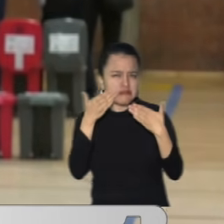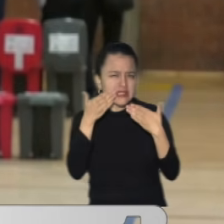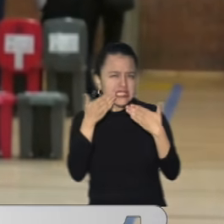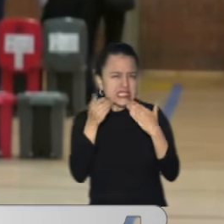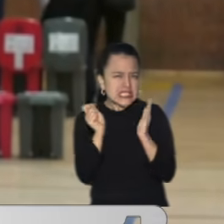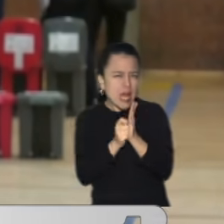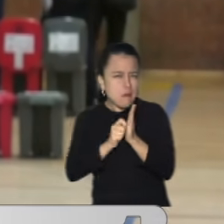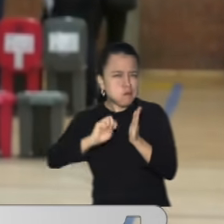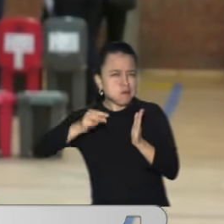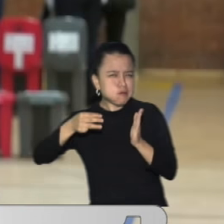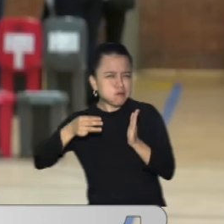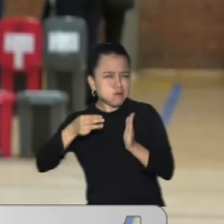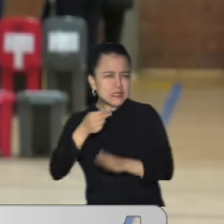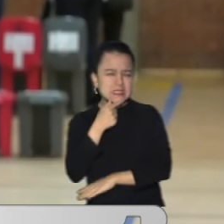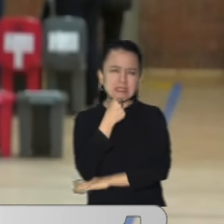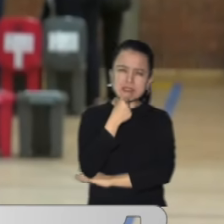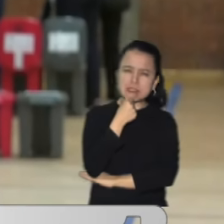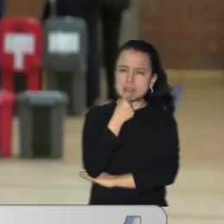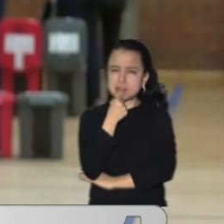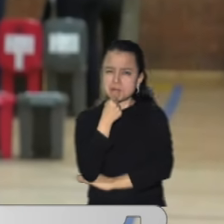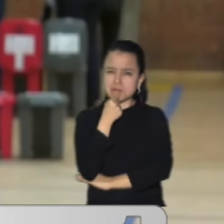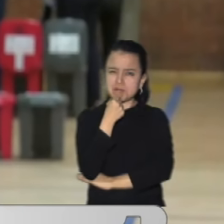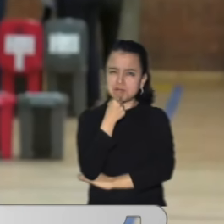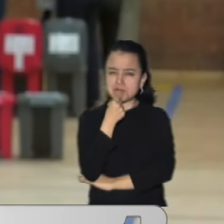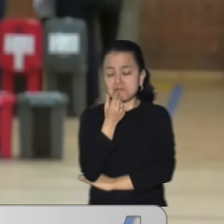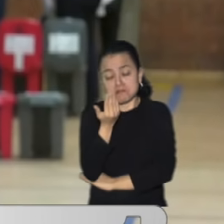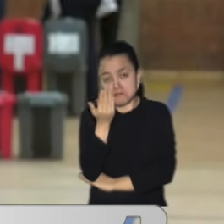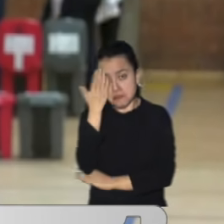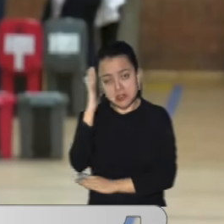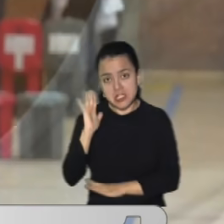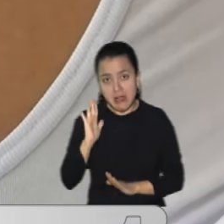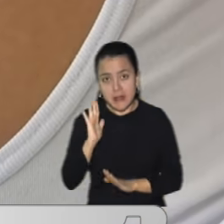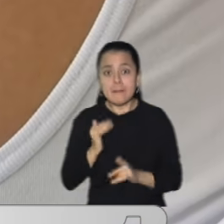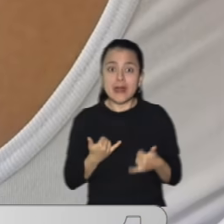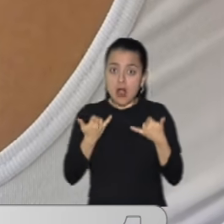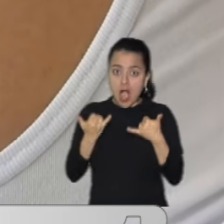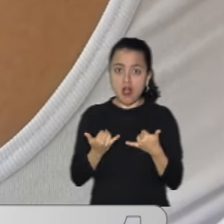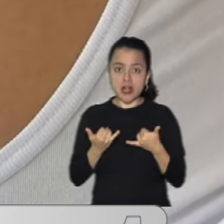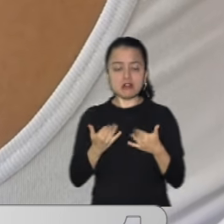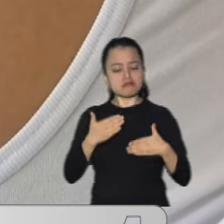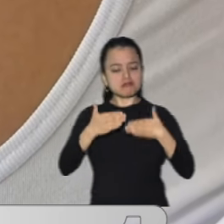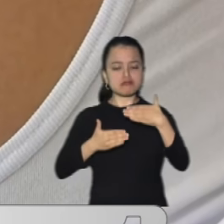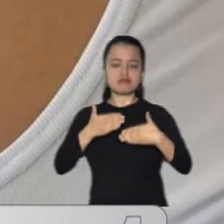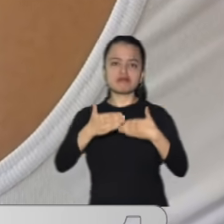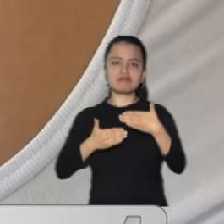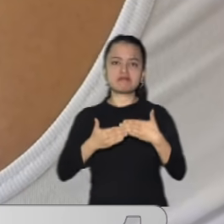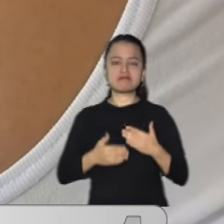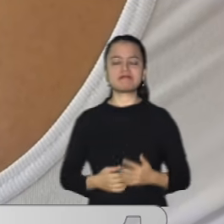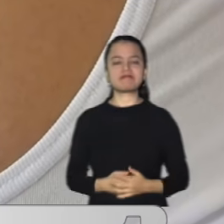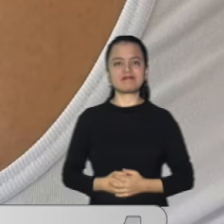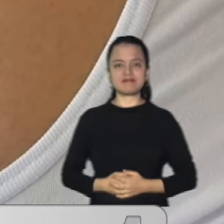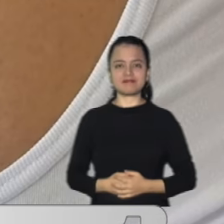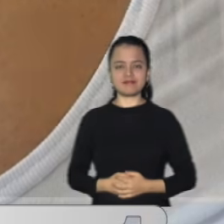tercera dosis para el refuerzo de inmunidad. Hasta el momento no se ha comprobado, pero por supuesto no lo descarta.